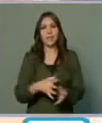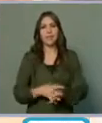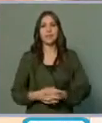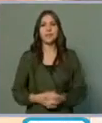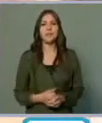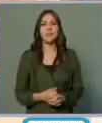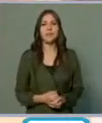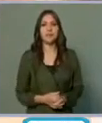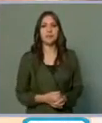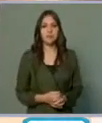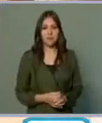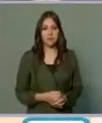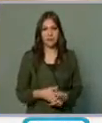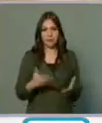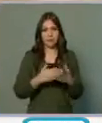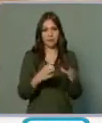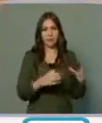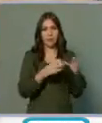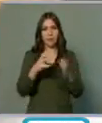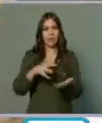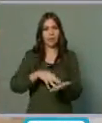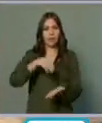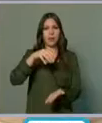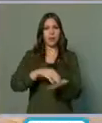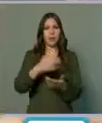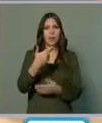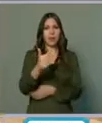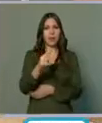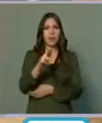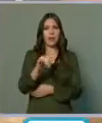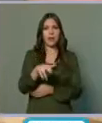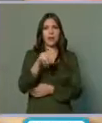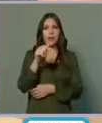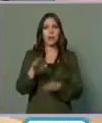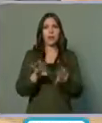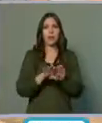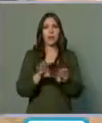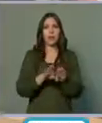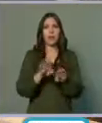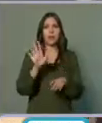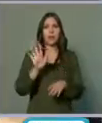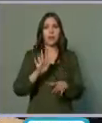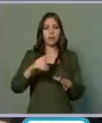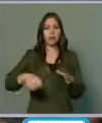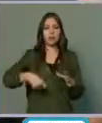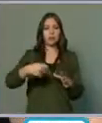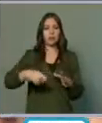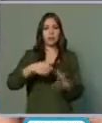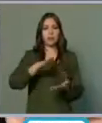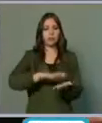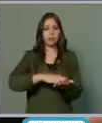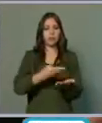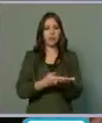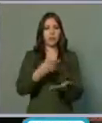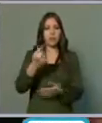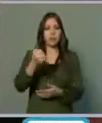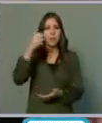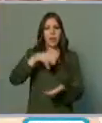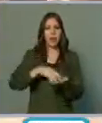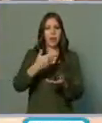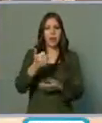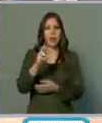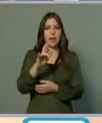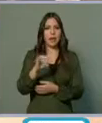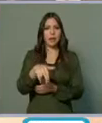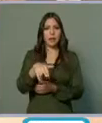dígame. Harina, usted dígame. Ah, perfecto, las vamos a camar como una especie de rebozada en harina. Hay